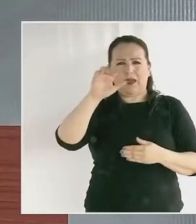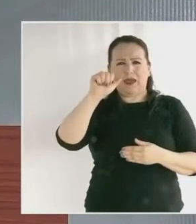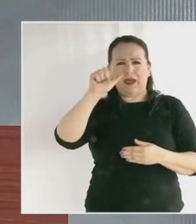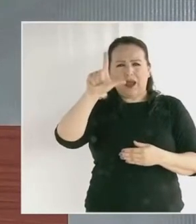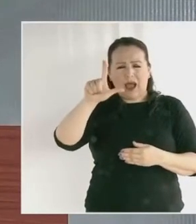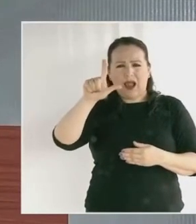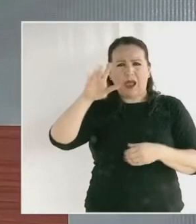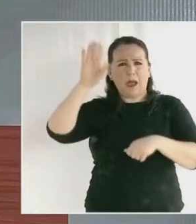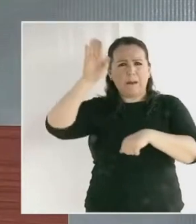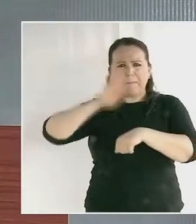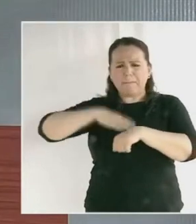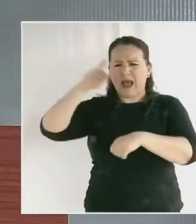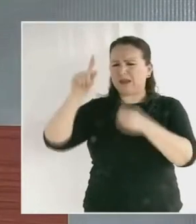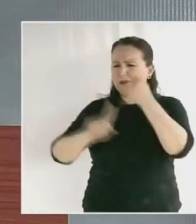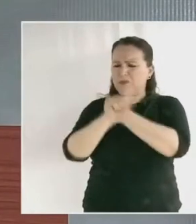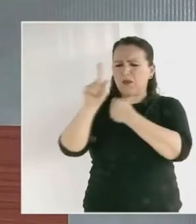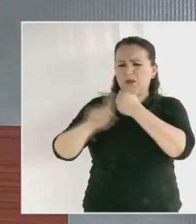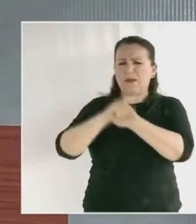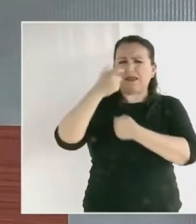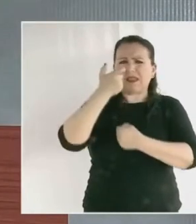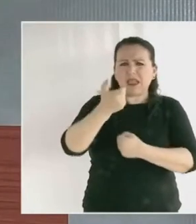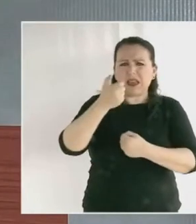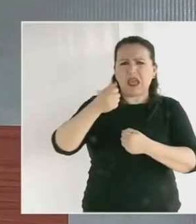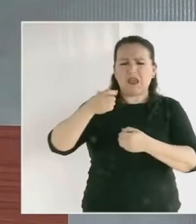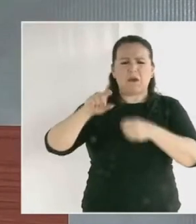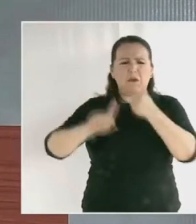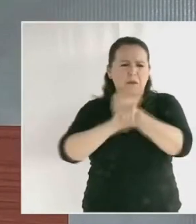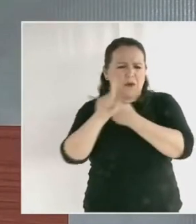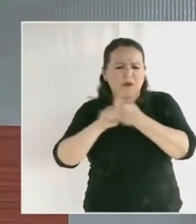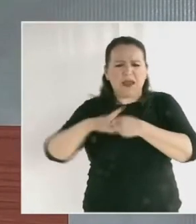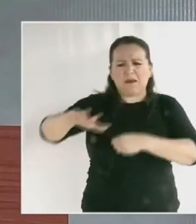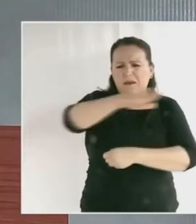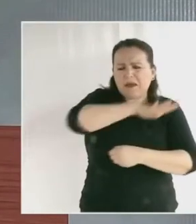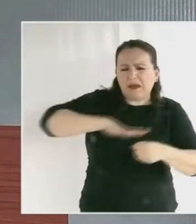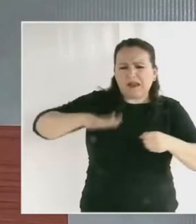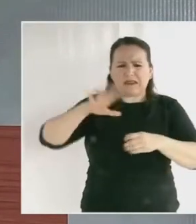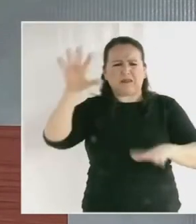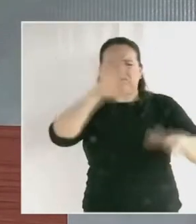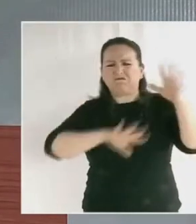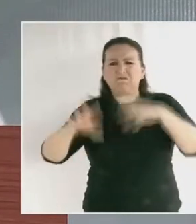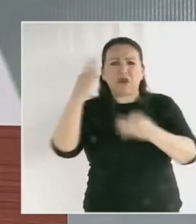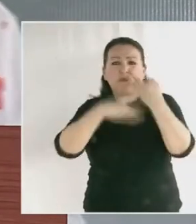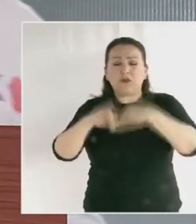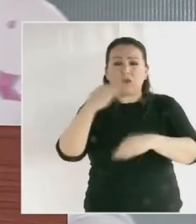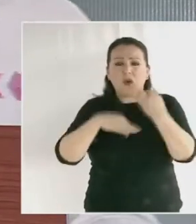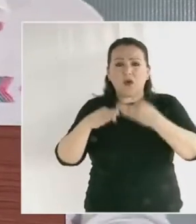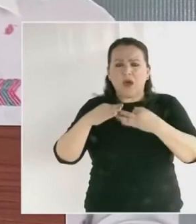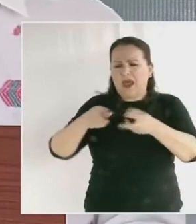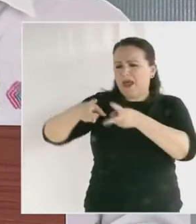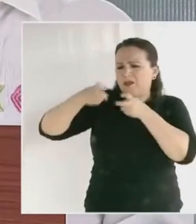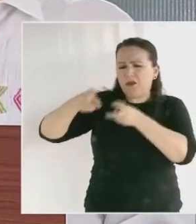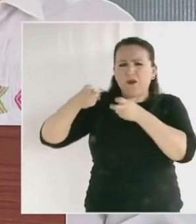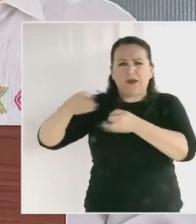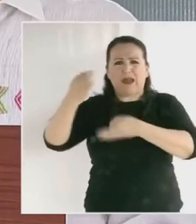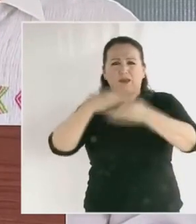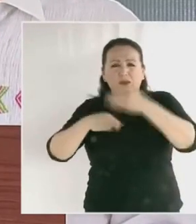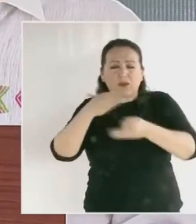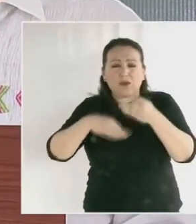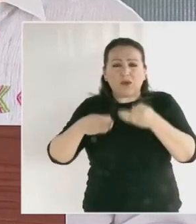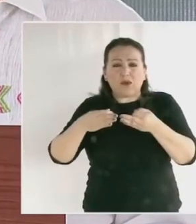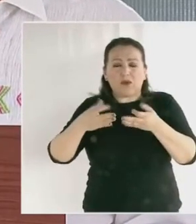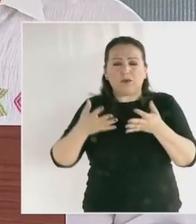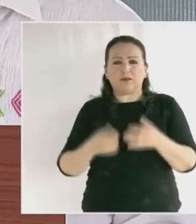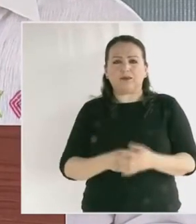tres grandes males que aquejan al país: la corrupción rampante, la